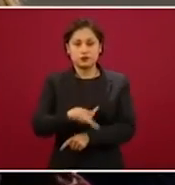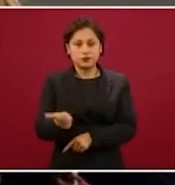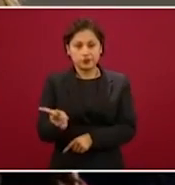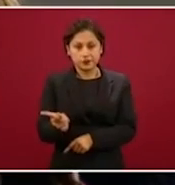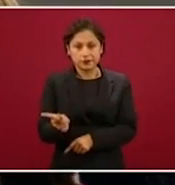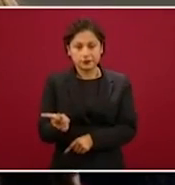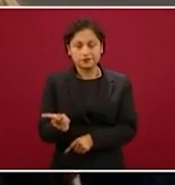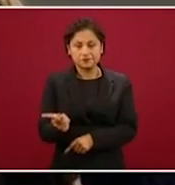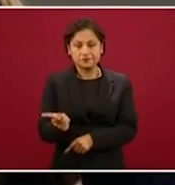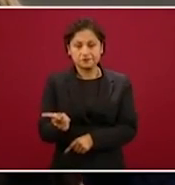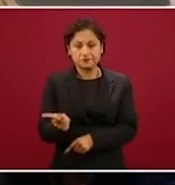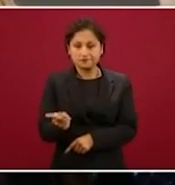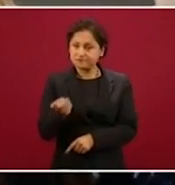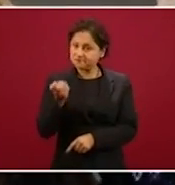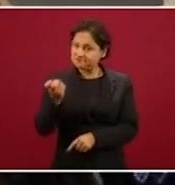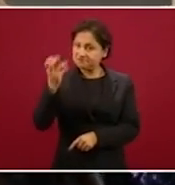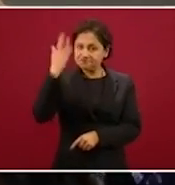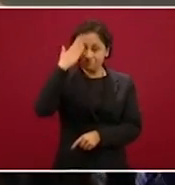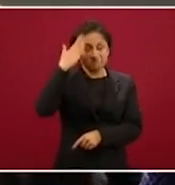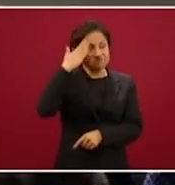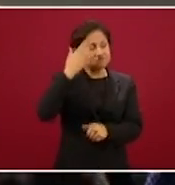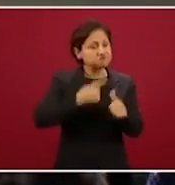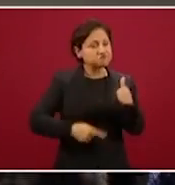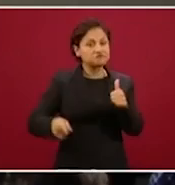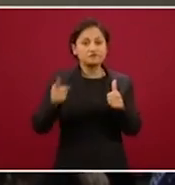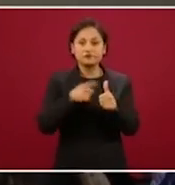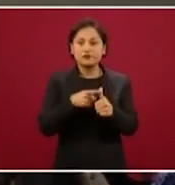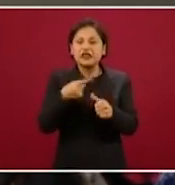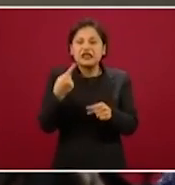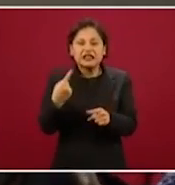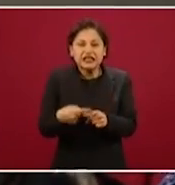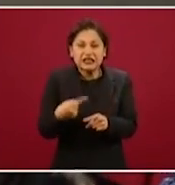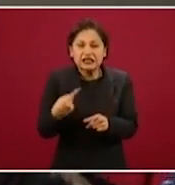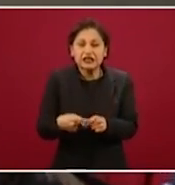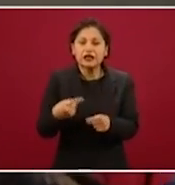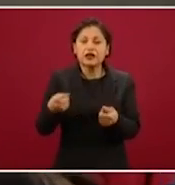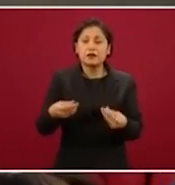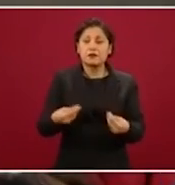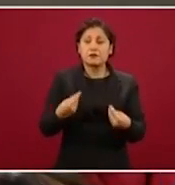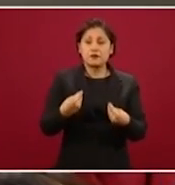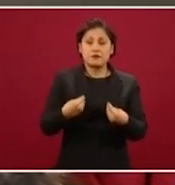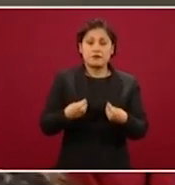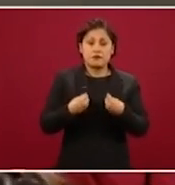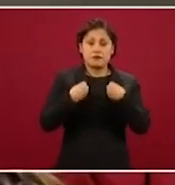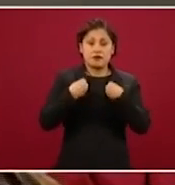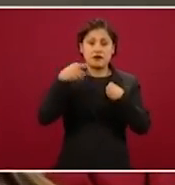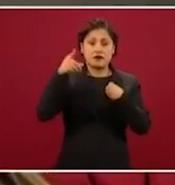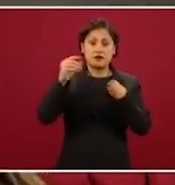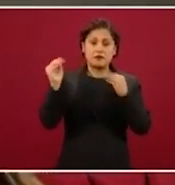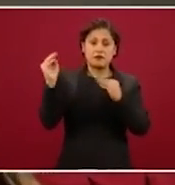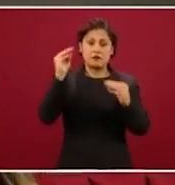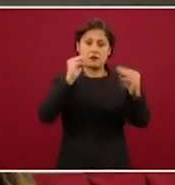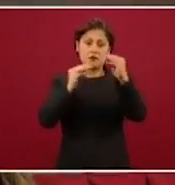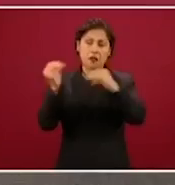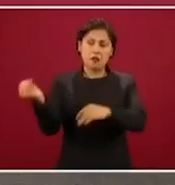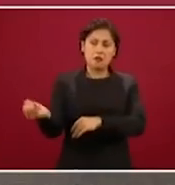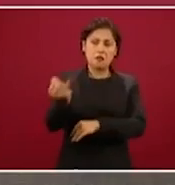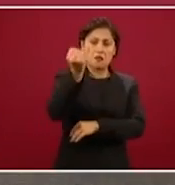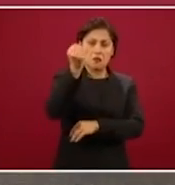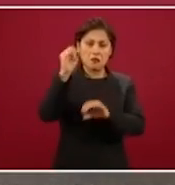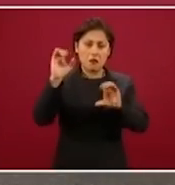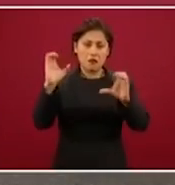a los que viven en la sierra, los que viven en las comunidades más apartadas.